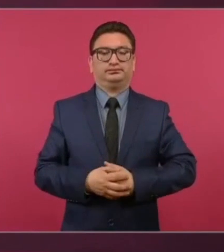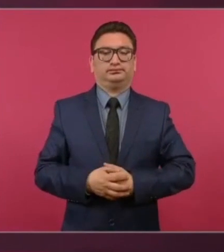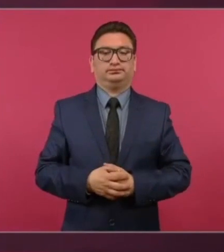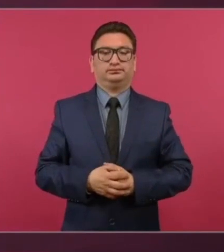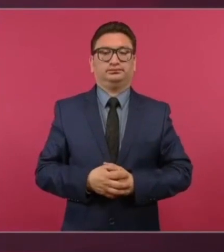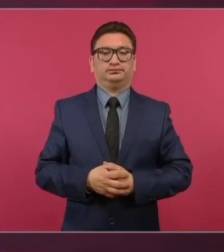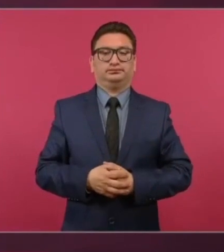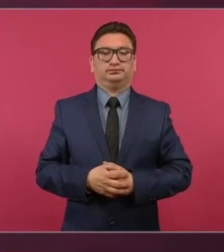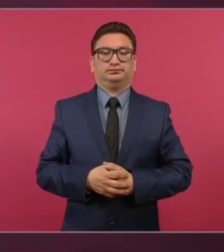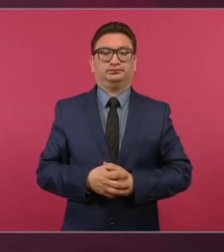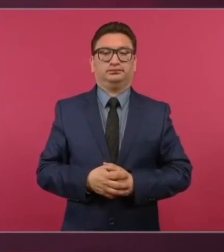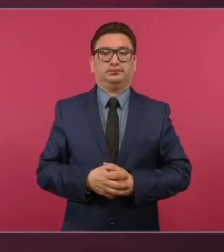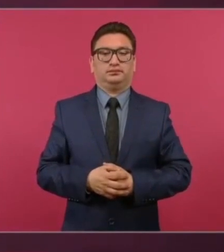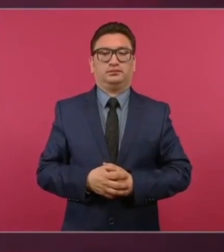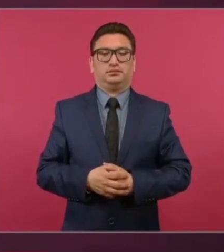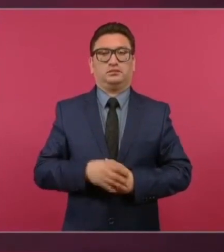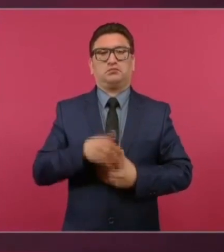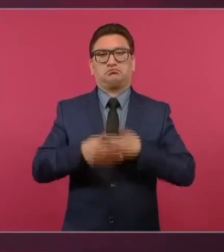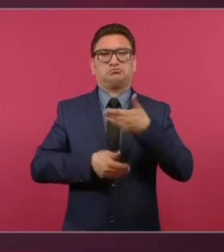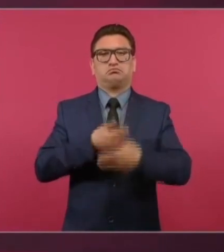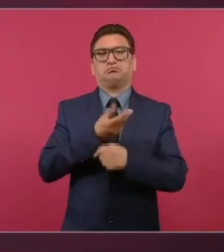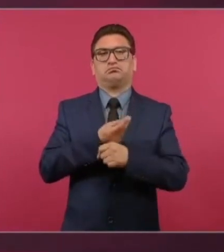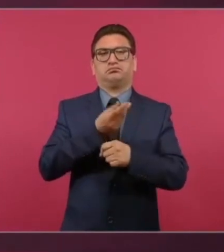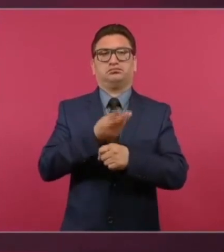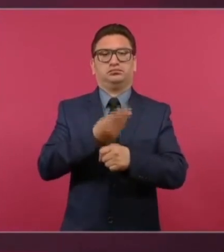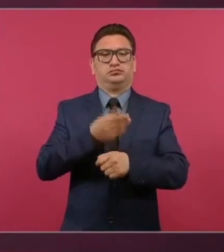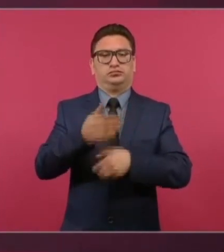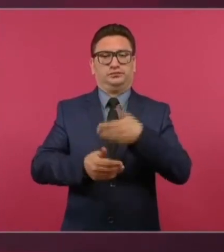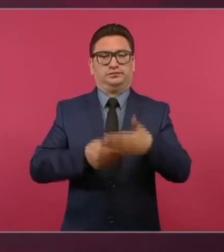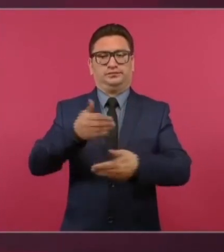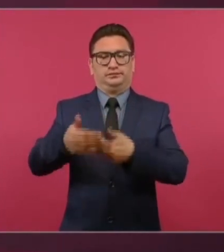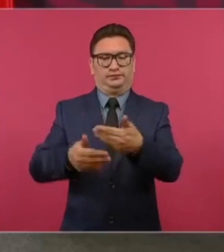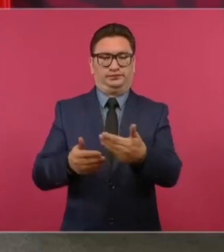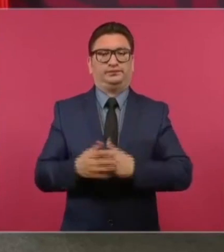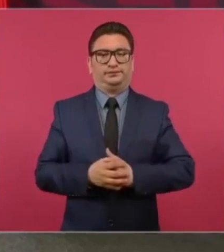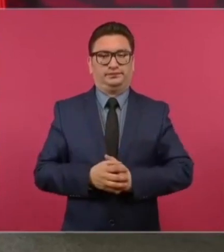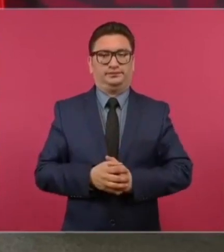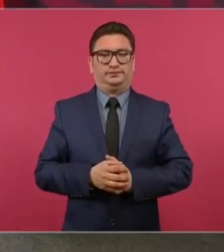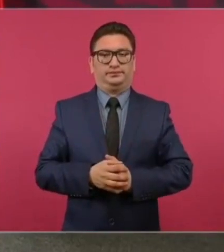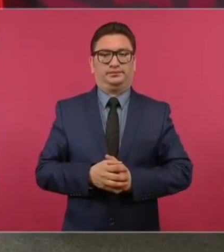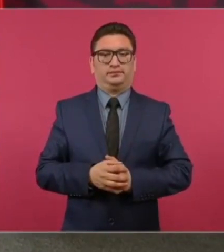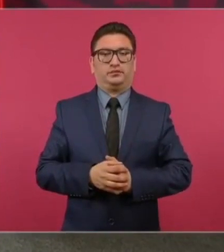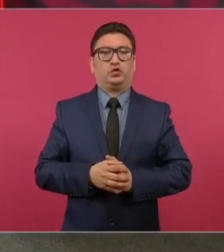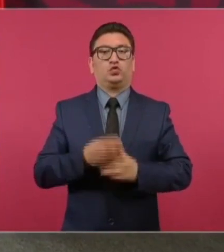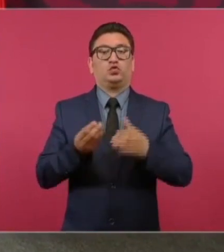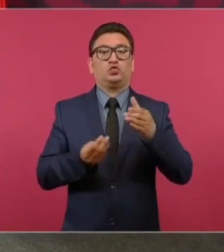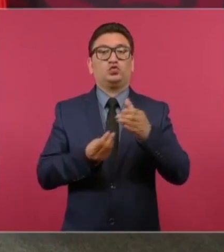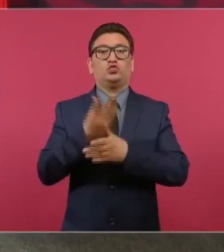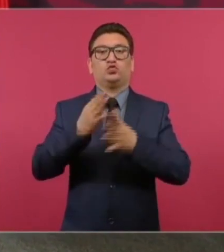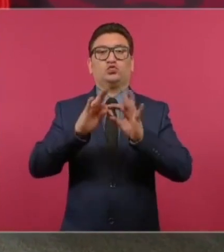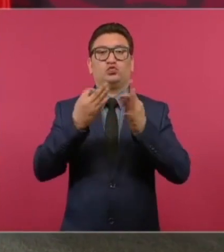Así y quedado, se está avanzando señor, en construir señor, nuevas vías.